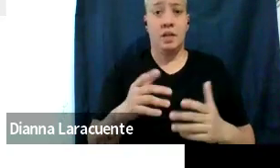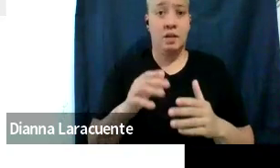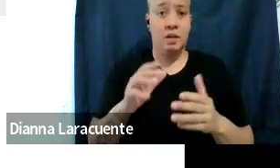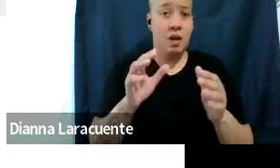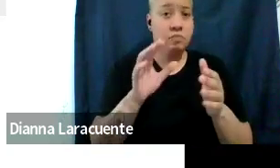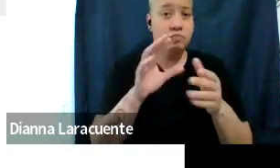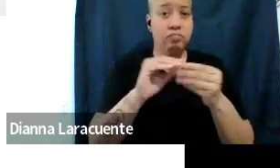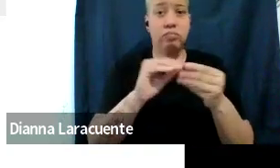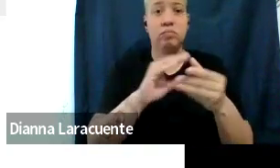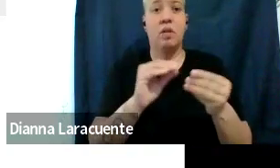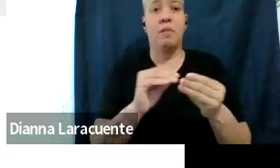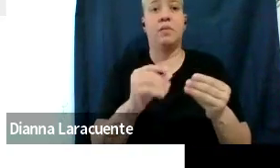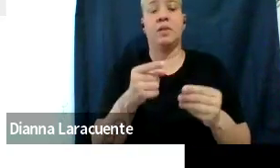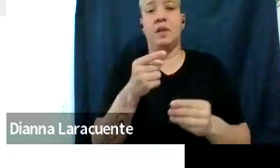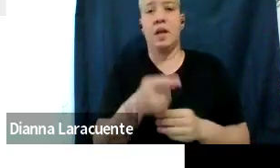a narrar